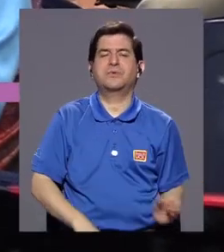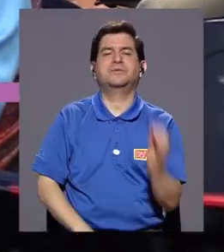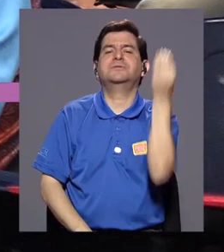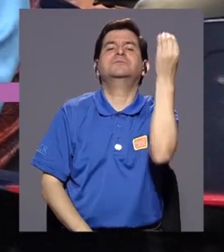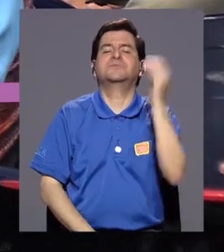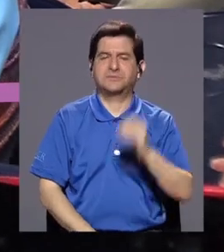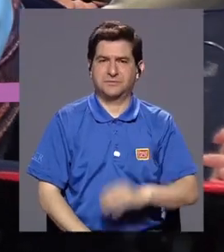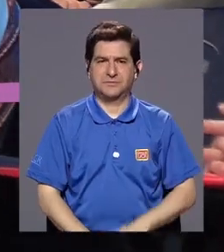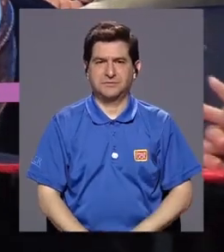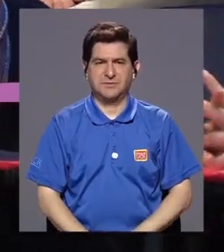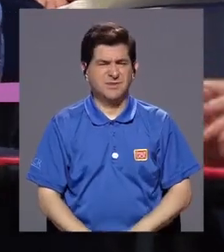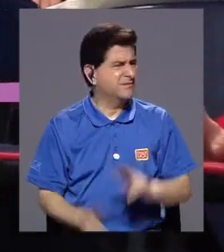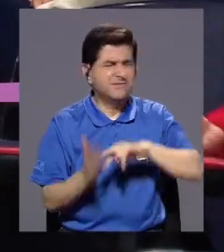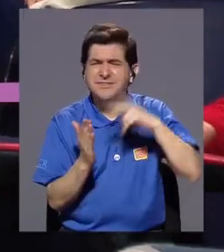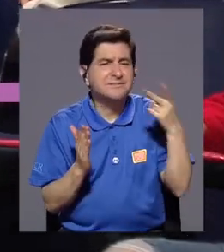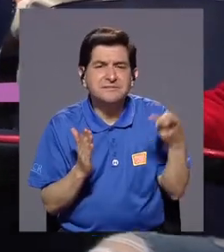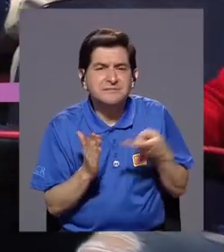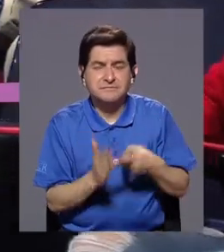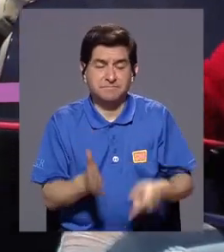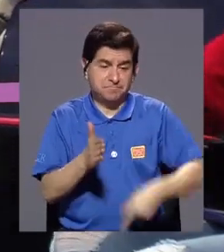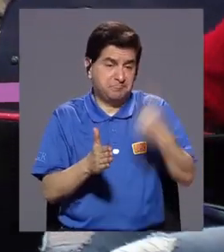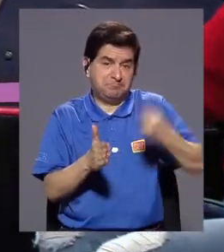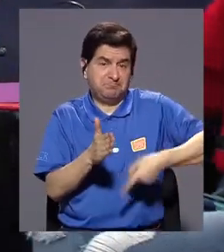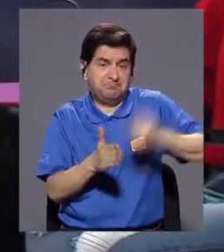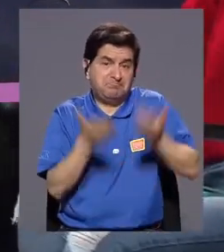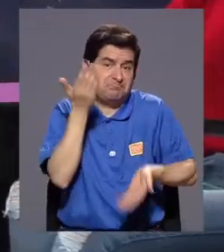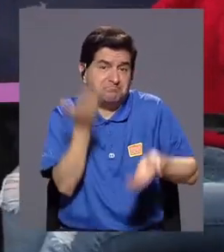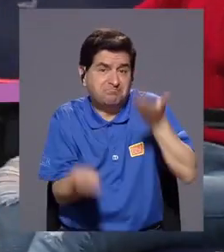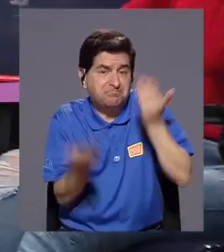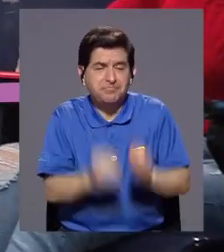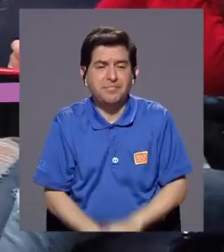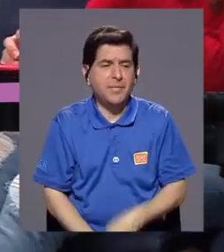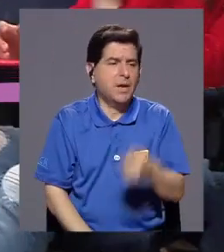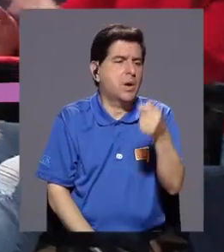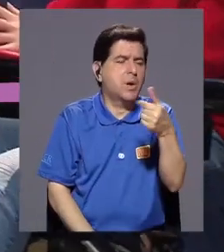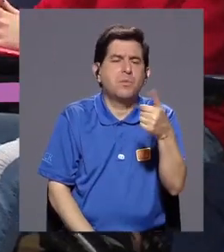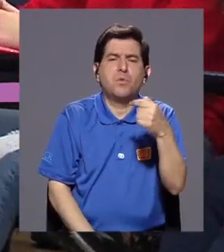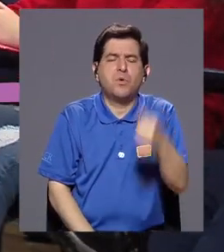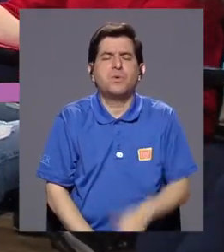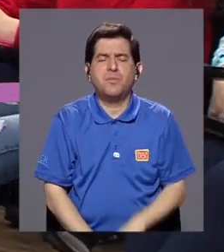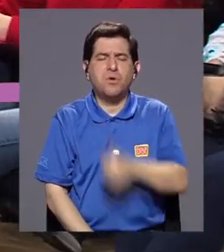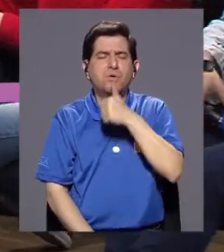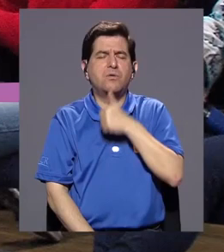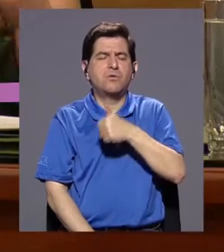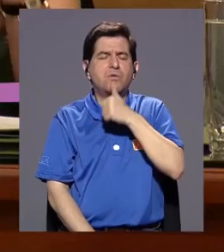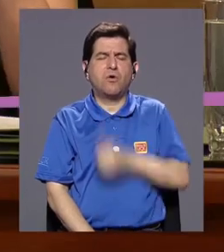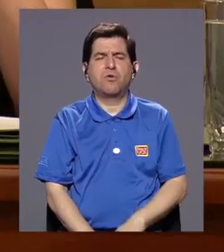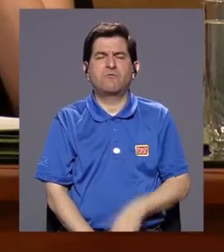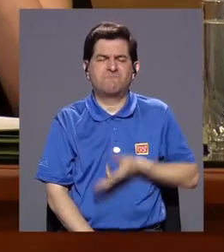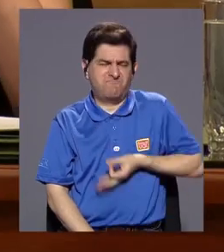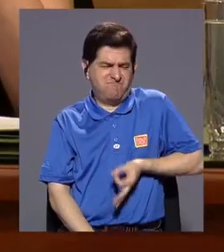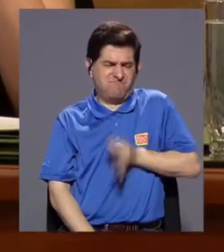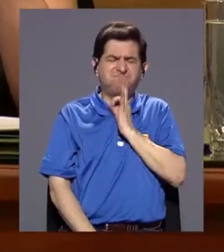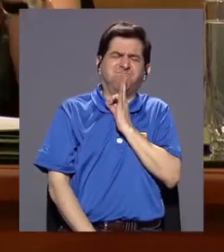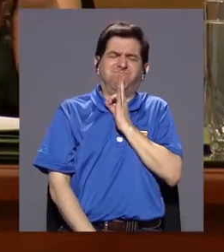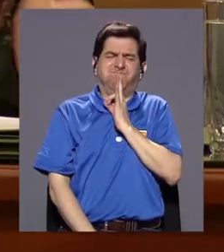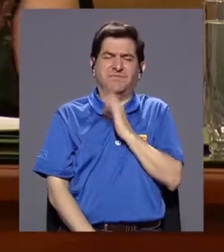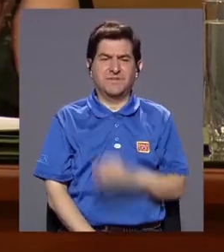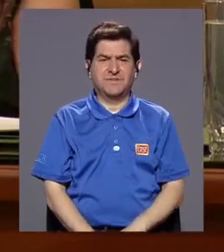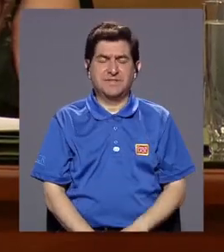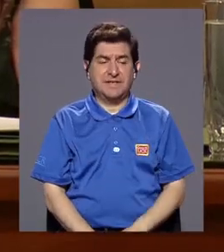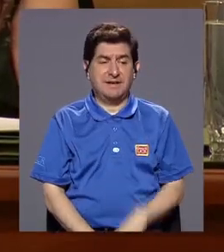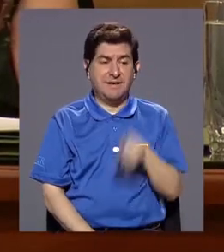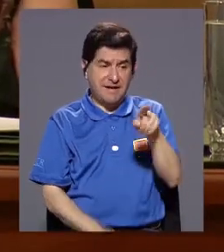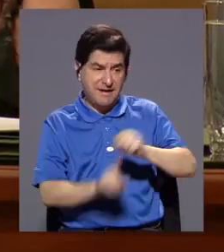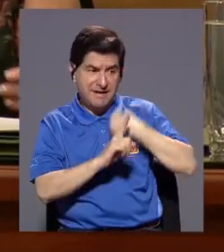que a veces hay poca tolerancia a la frustración. Entonces son estas cosas las que a nosotros nos